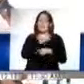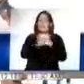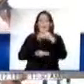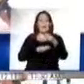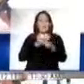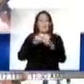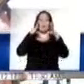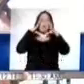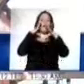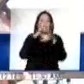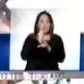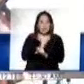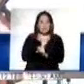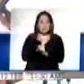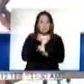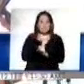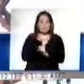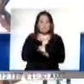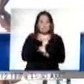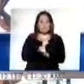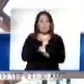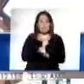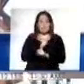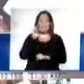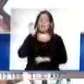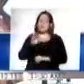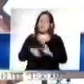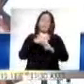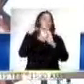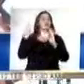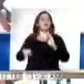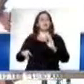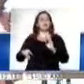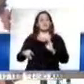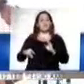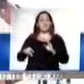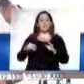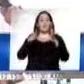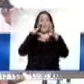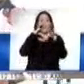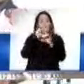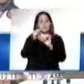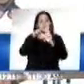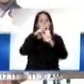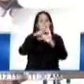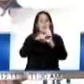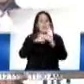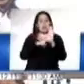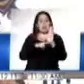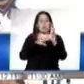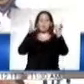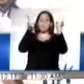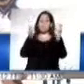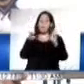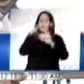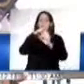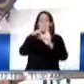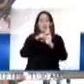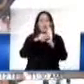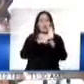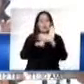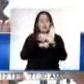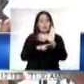haber confianza, confianza en el Estado de Derecho, confianza en las reglas de juego y también nuevas reglas,